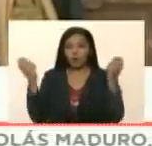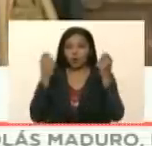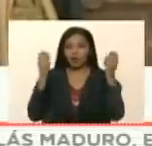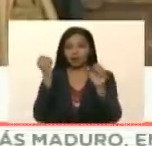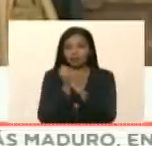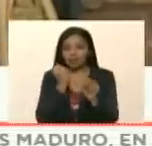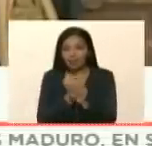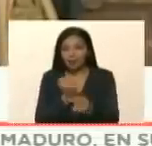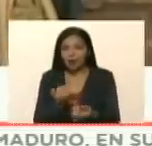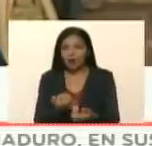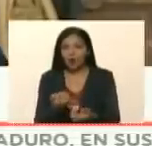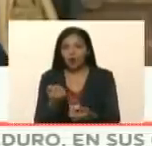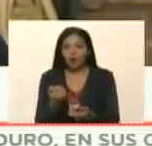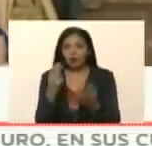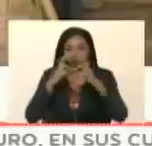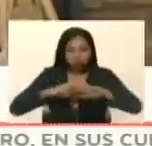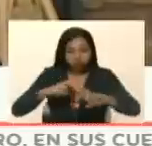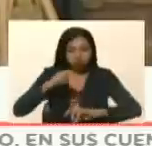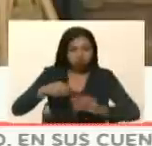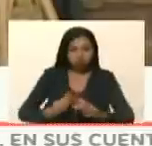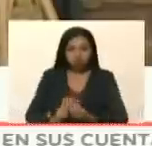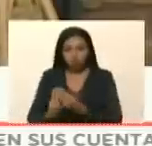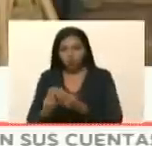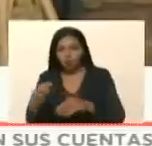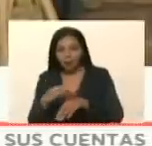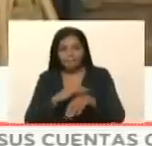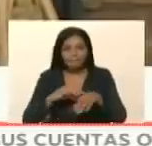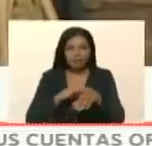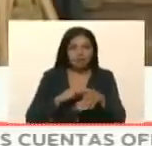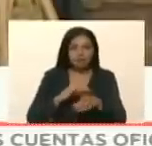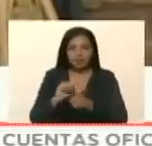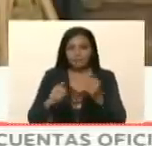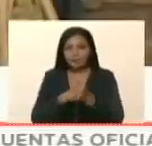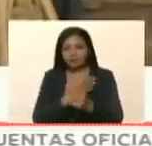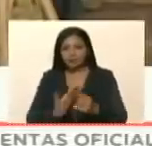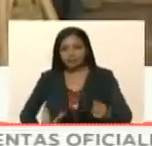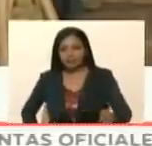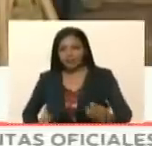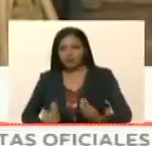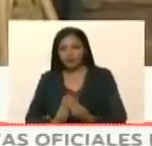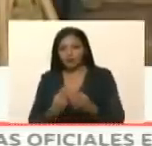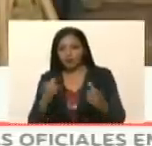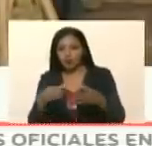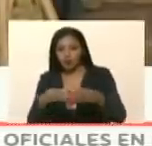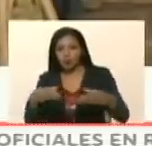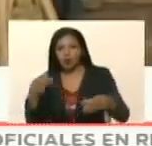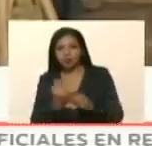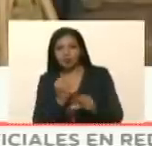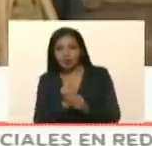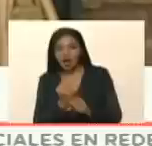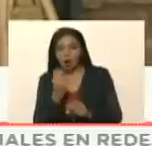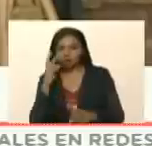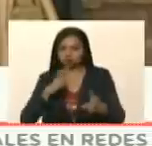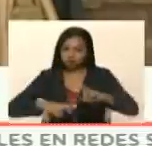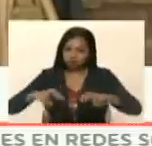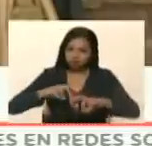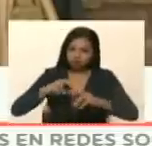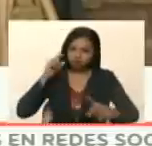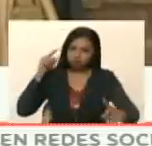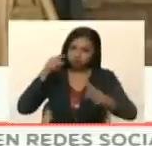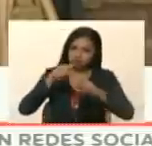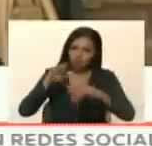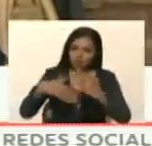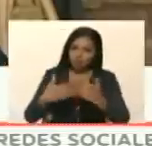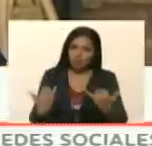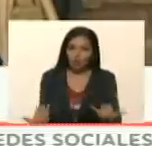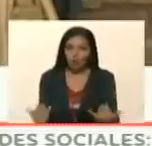trabajo a revisar junto al ministro, junto a la vicepresidenta, junto al equipo, estamos revisando las metas